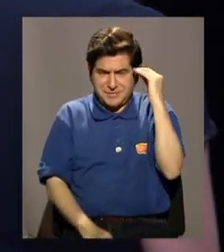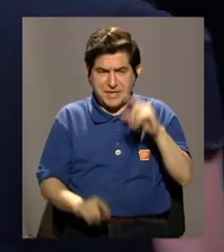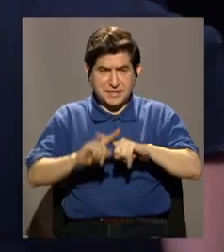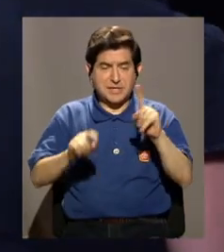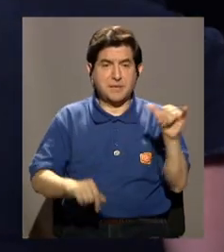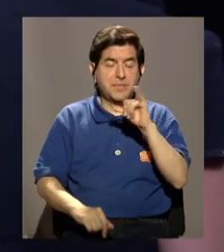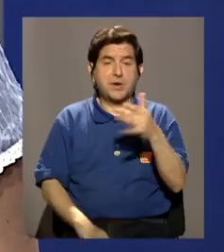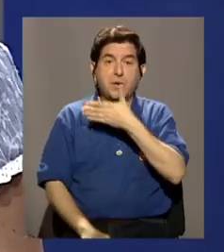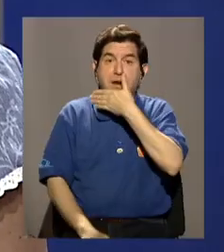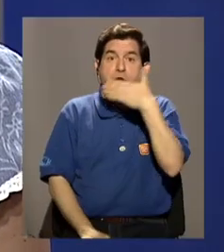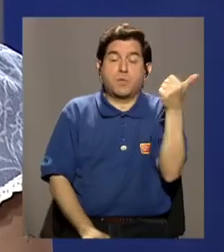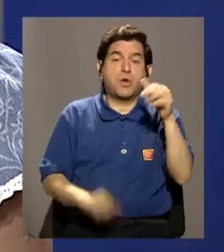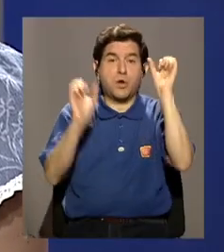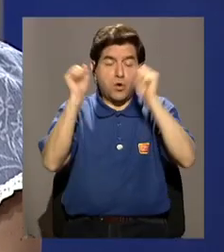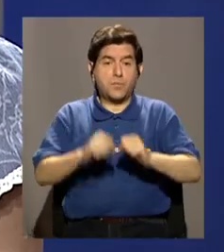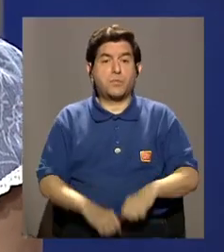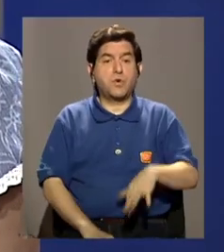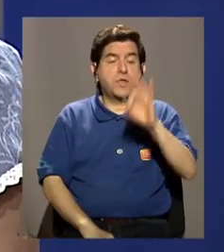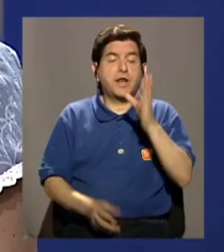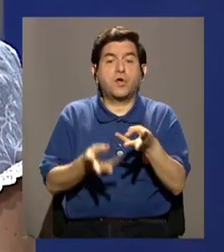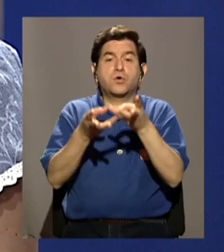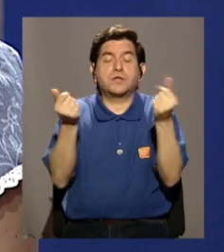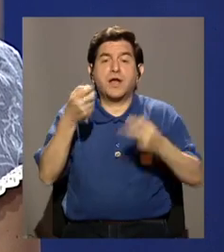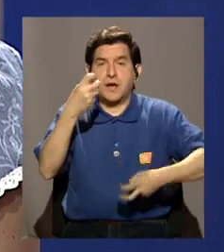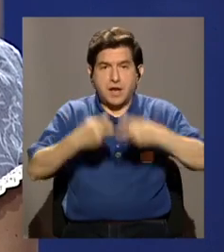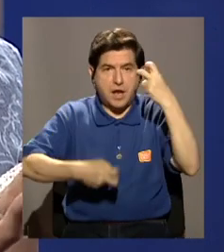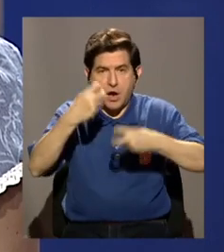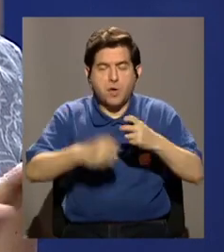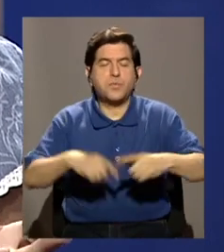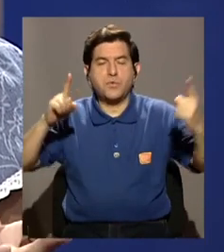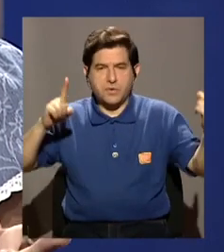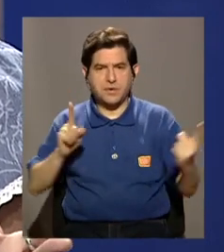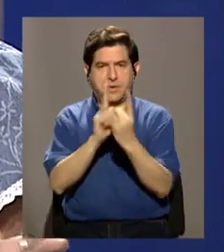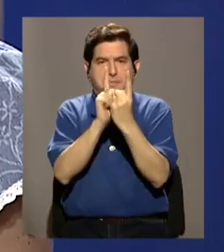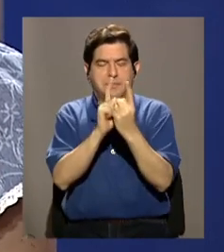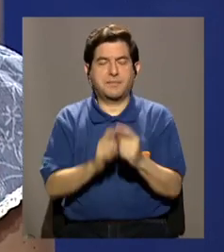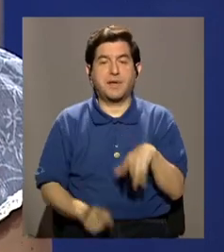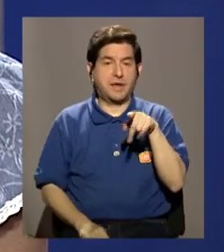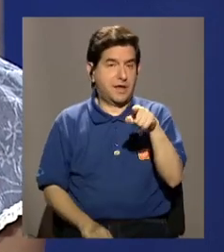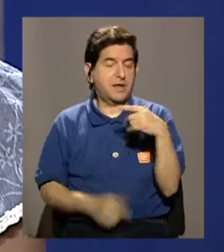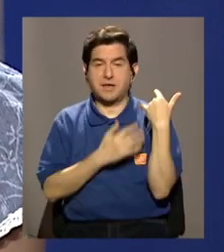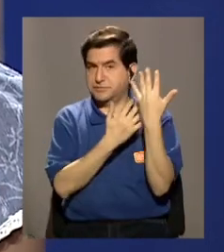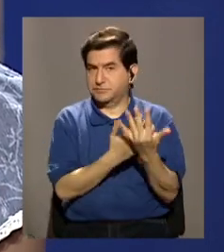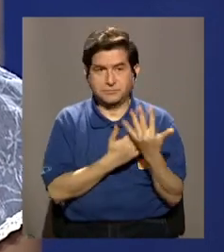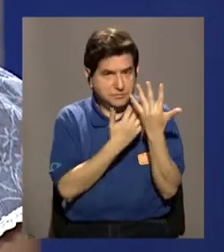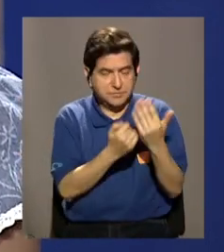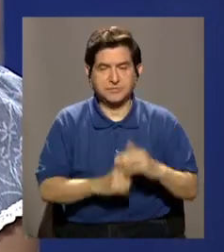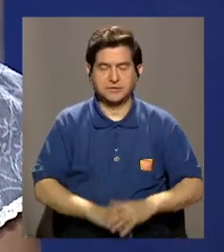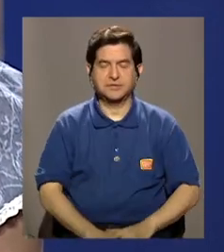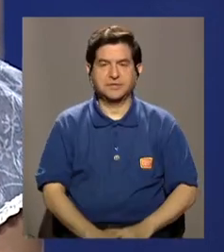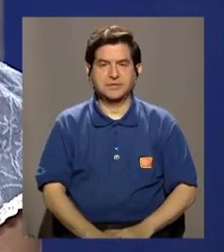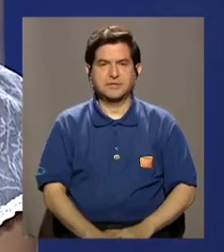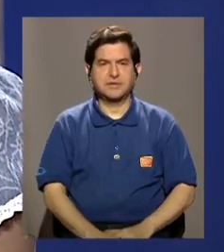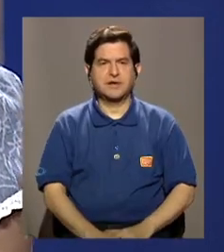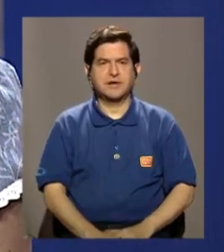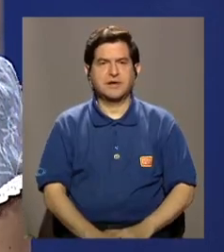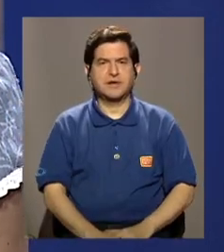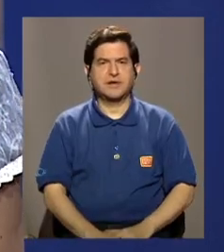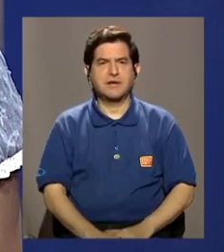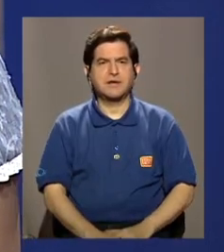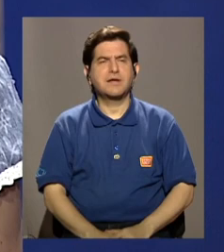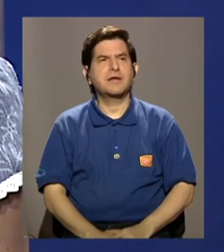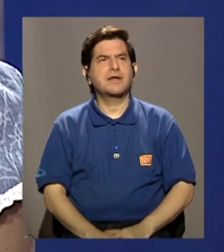también a lo mejor que han vivido para poder encontrar una solución a un conflicto que se les presenta inesperadamente y